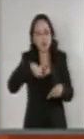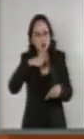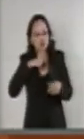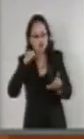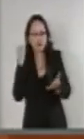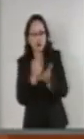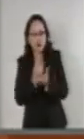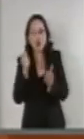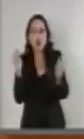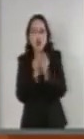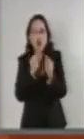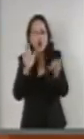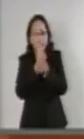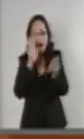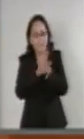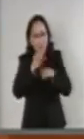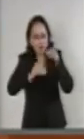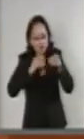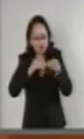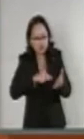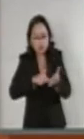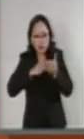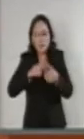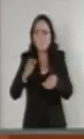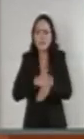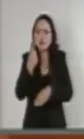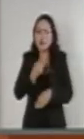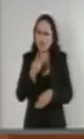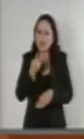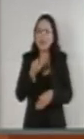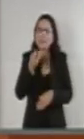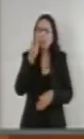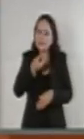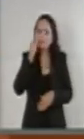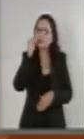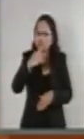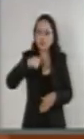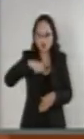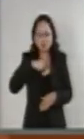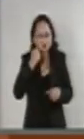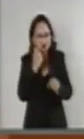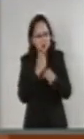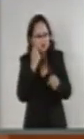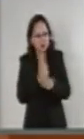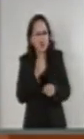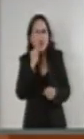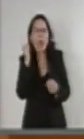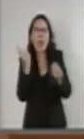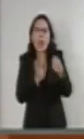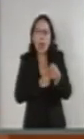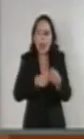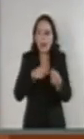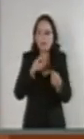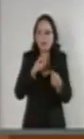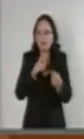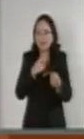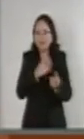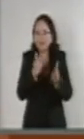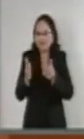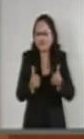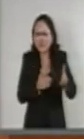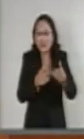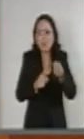modificaciones, porque sí se le ha encontrado algunos efectos secundarios